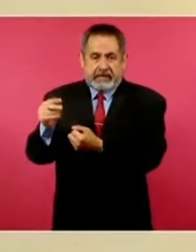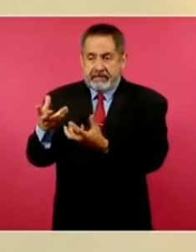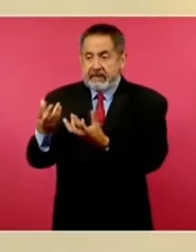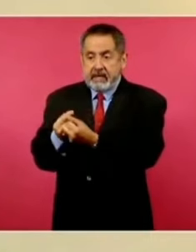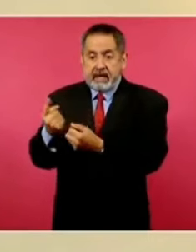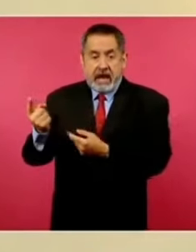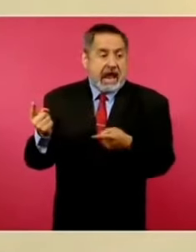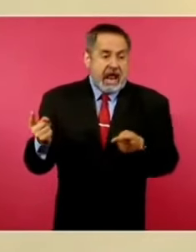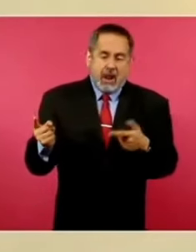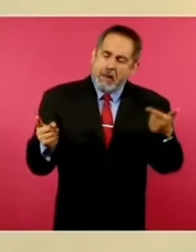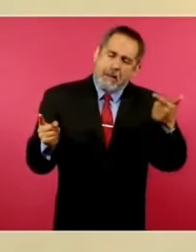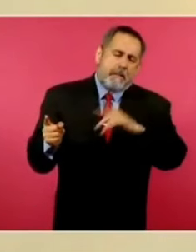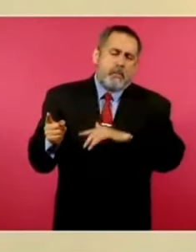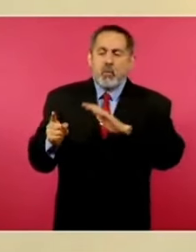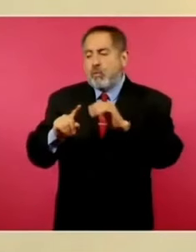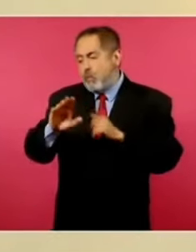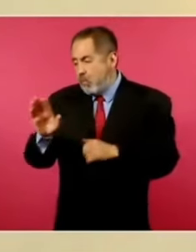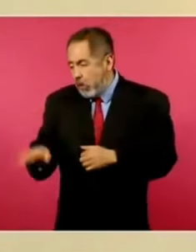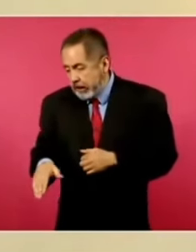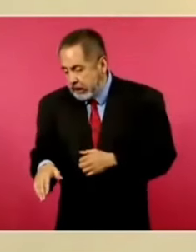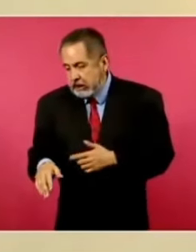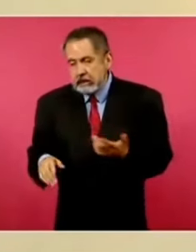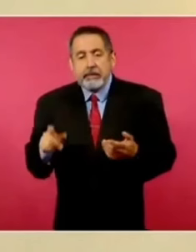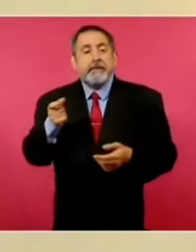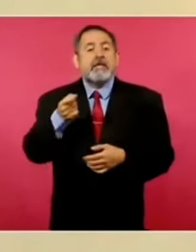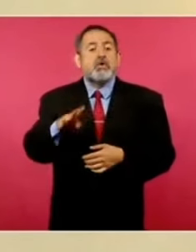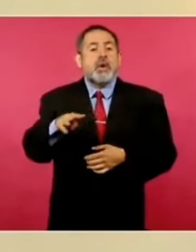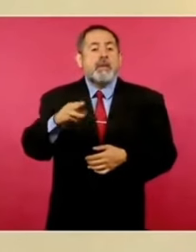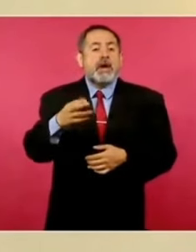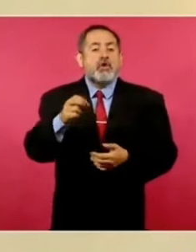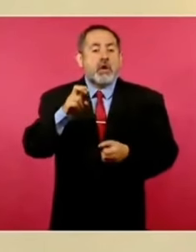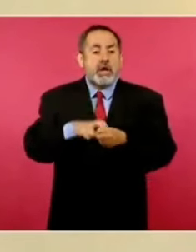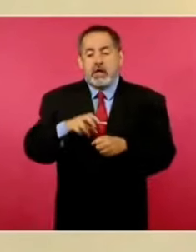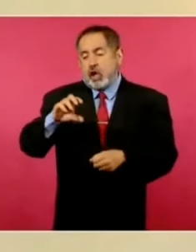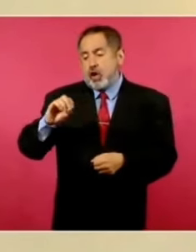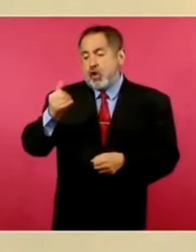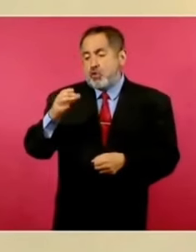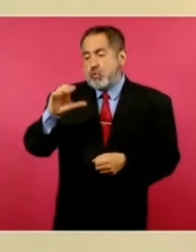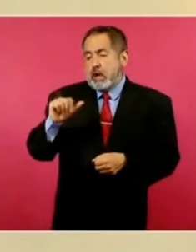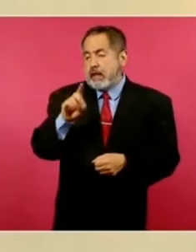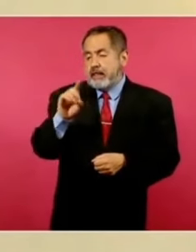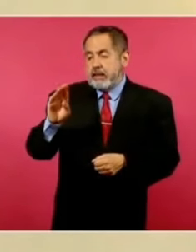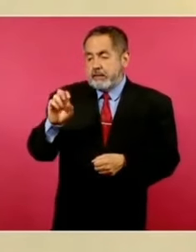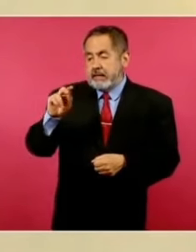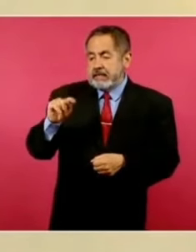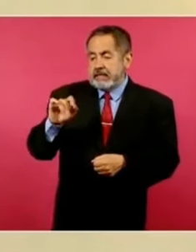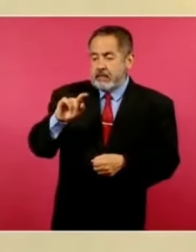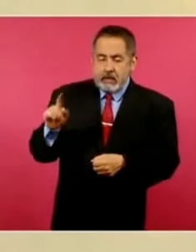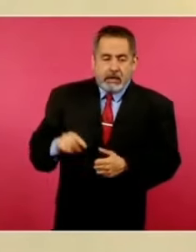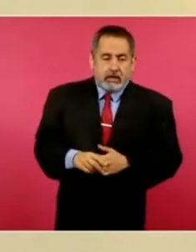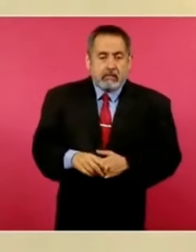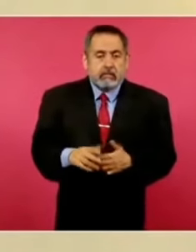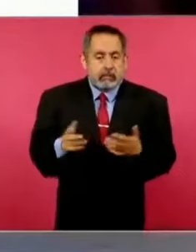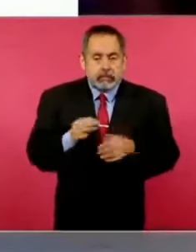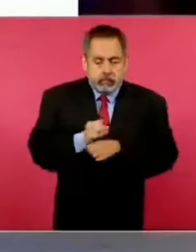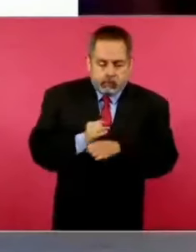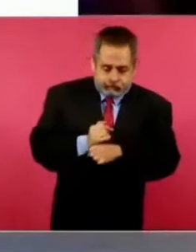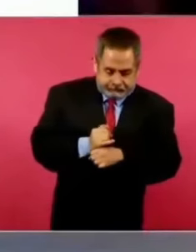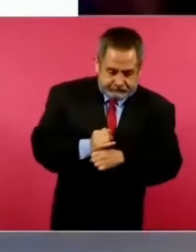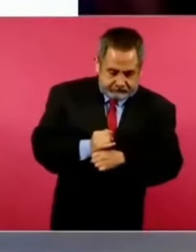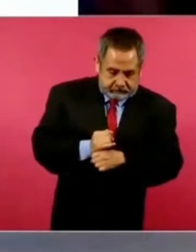estos hechos ocurrieron el 29 de mayo en el municipio de Coyuca de Benítez de acuerdo con las